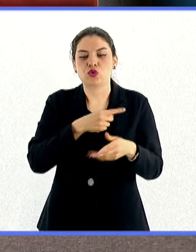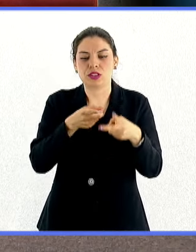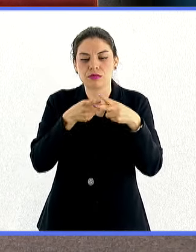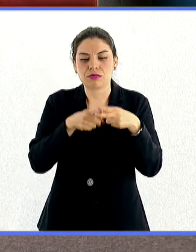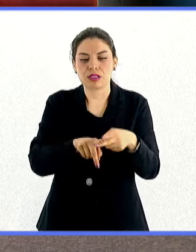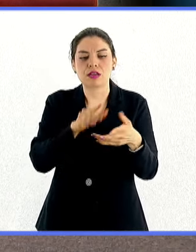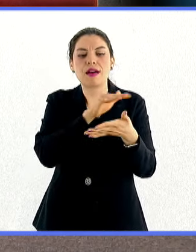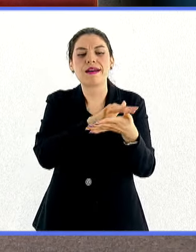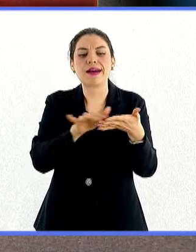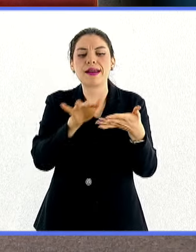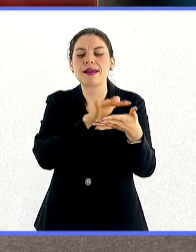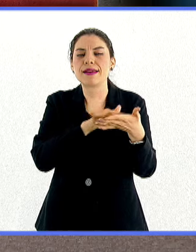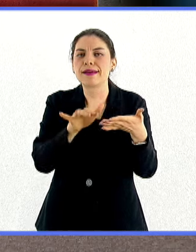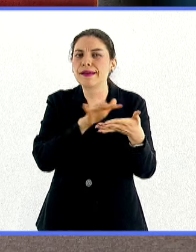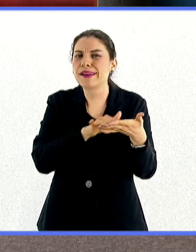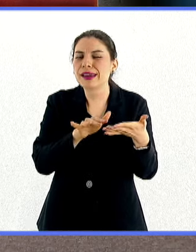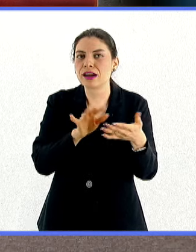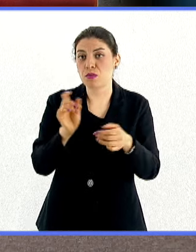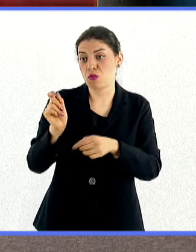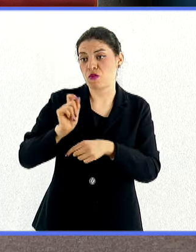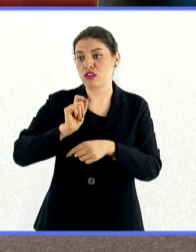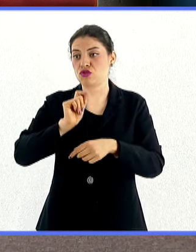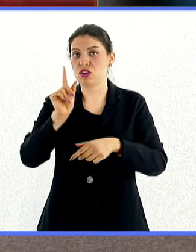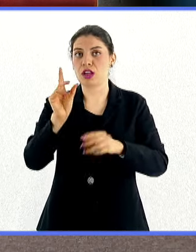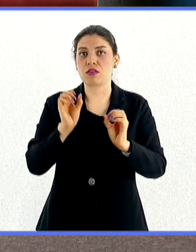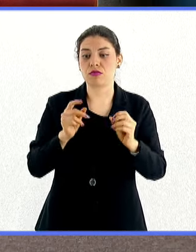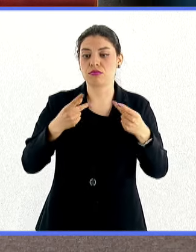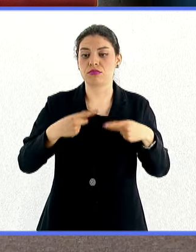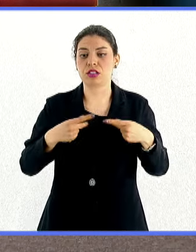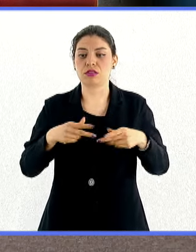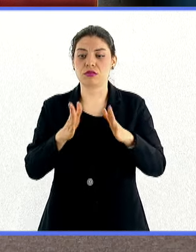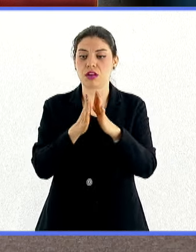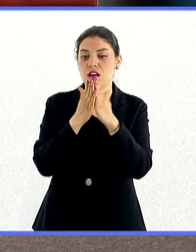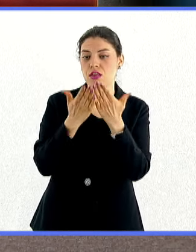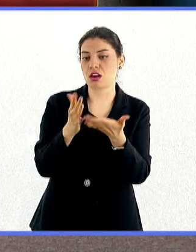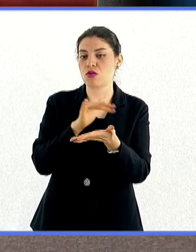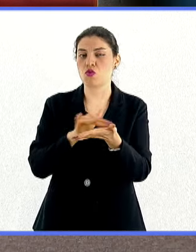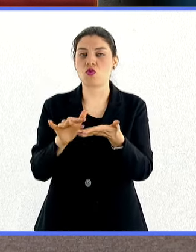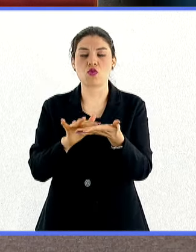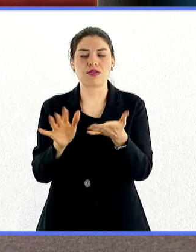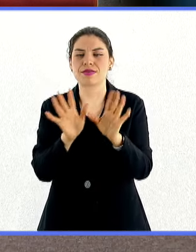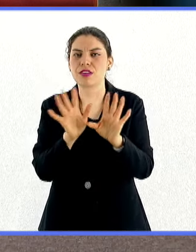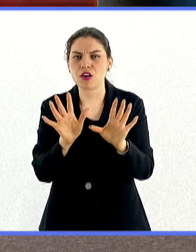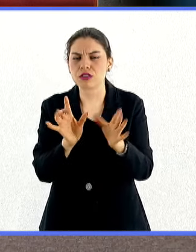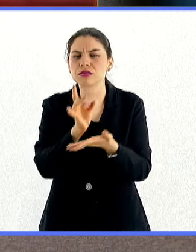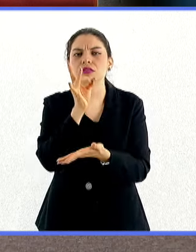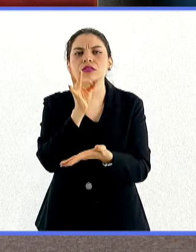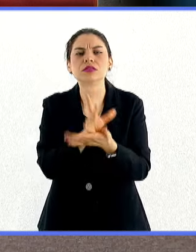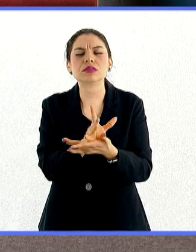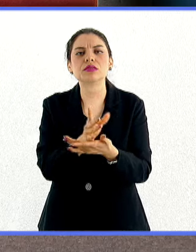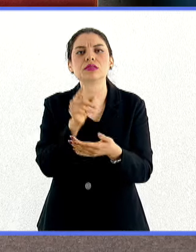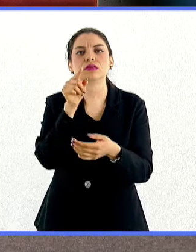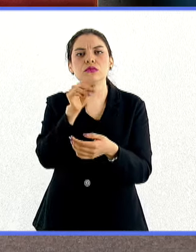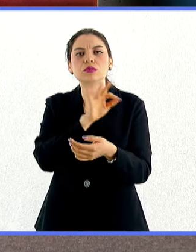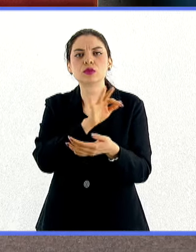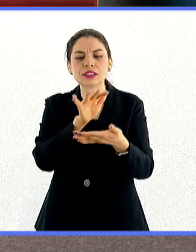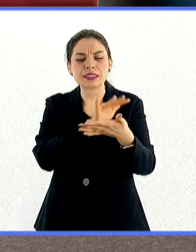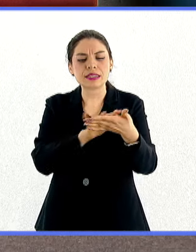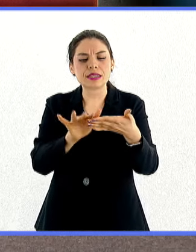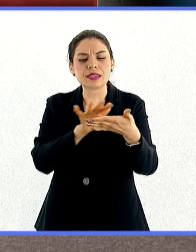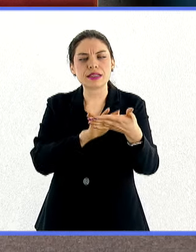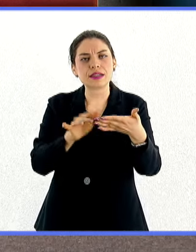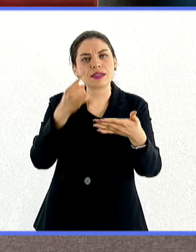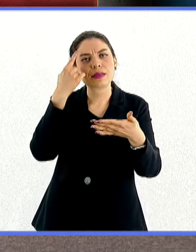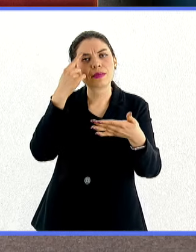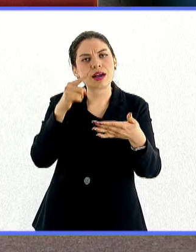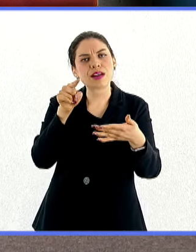necesariamente especialistas, no se trata de gente que se dedique a la literatura, simplemente leer para pensar por cuenta propia, porque